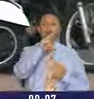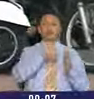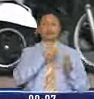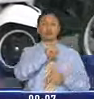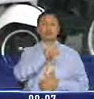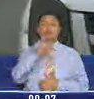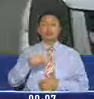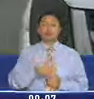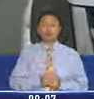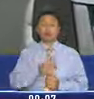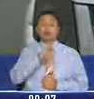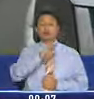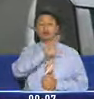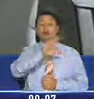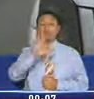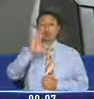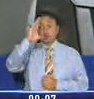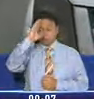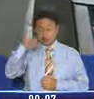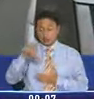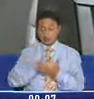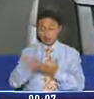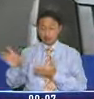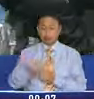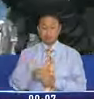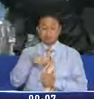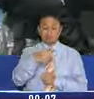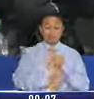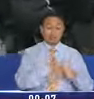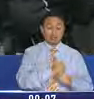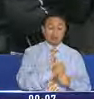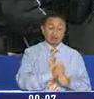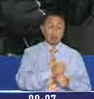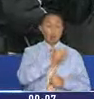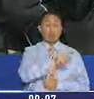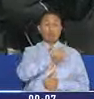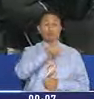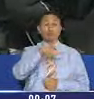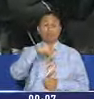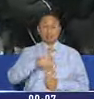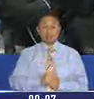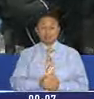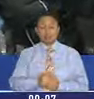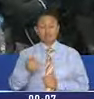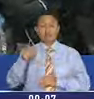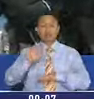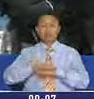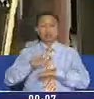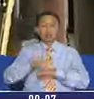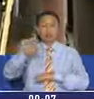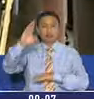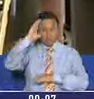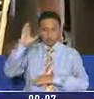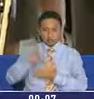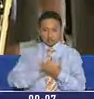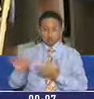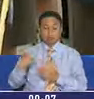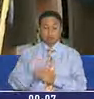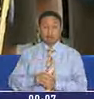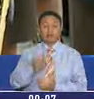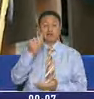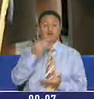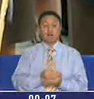255 uniformados han sido destituidos. En lo que vamos del 2023, 97. Entre las causas de la separación están ausencia